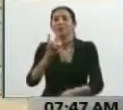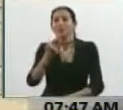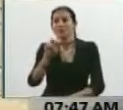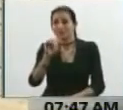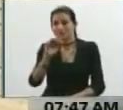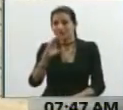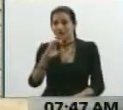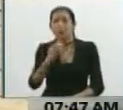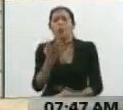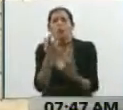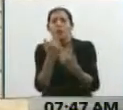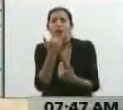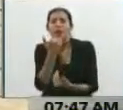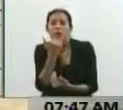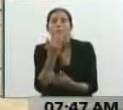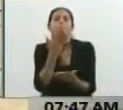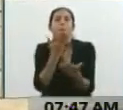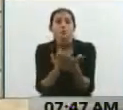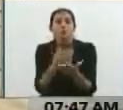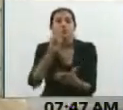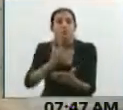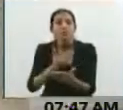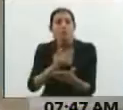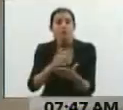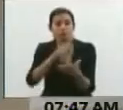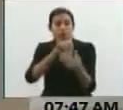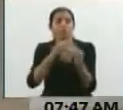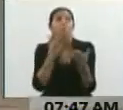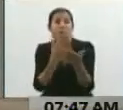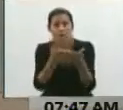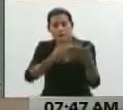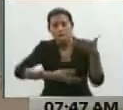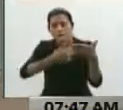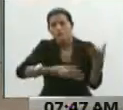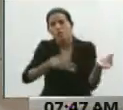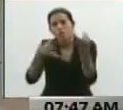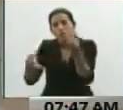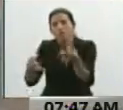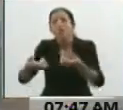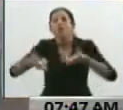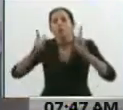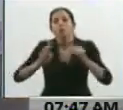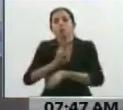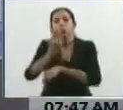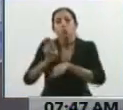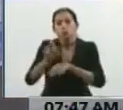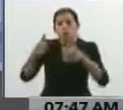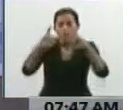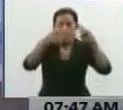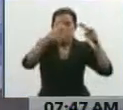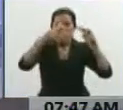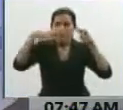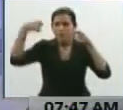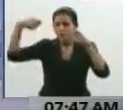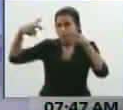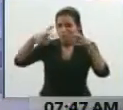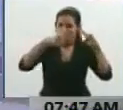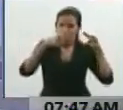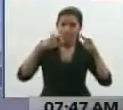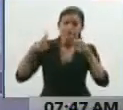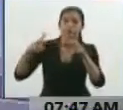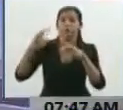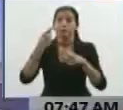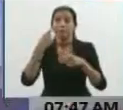estaba comentando algunos permisología que se tienen que levantar para conocer todo este censo en torno a que tenemos en que se cuenta pero viendo una